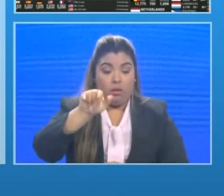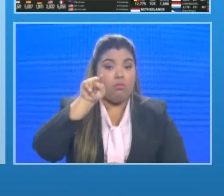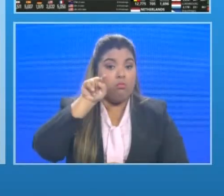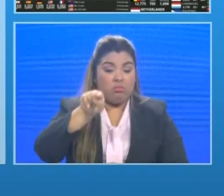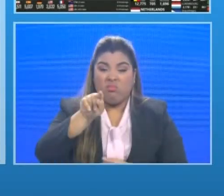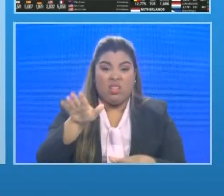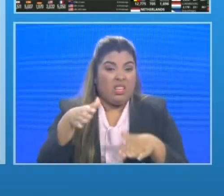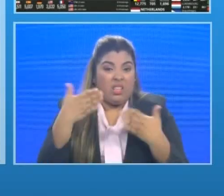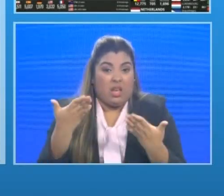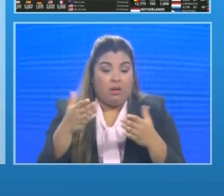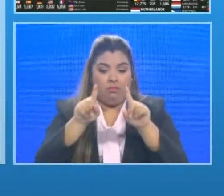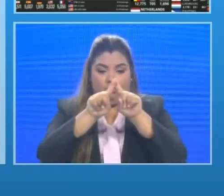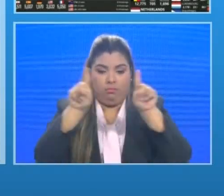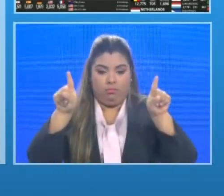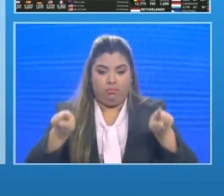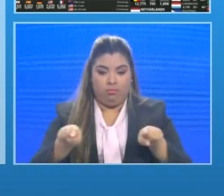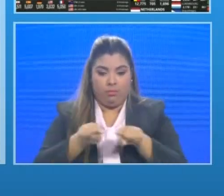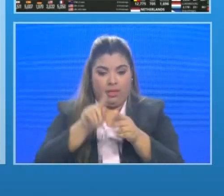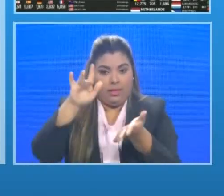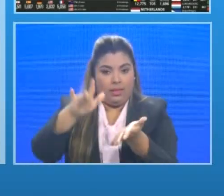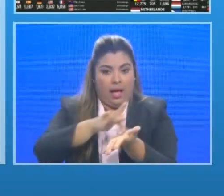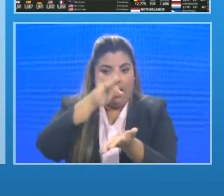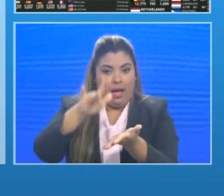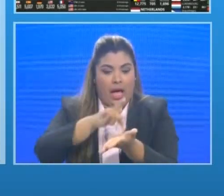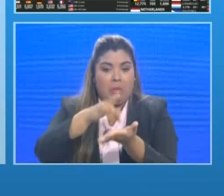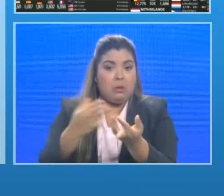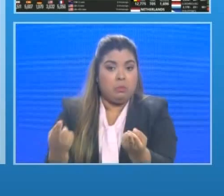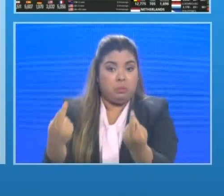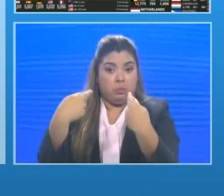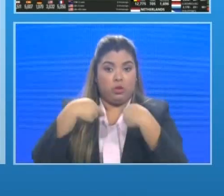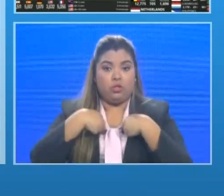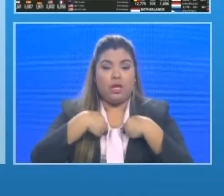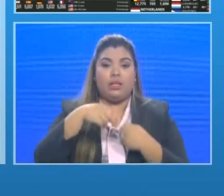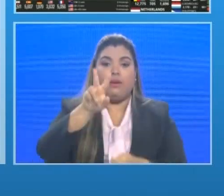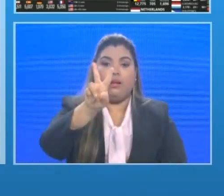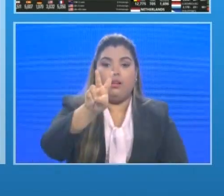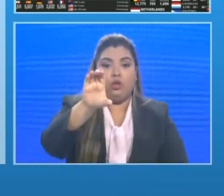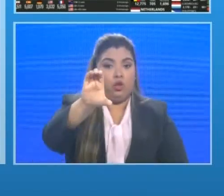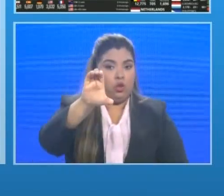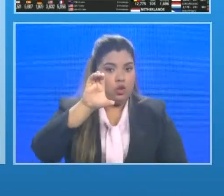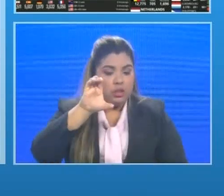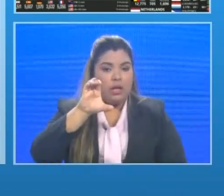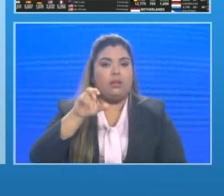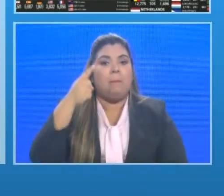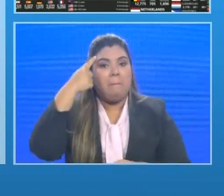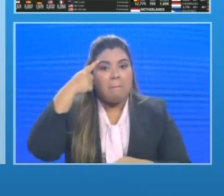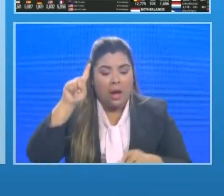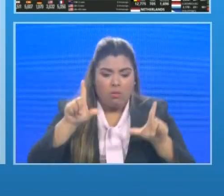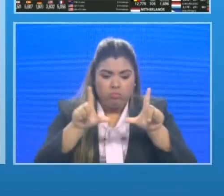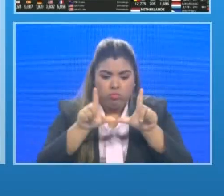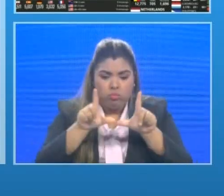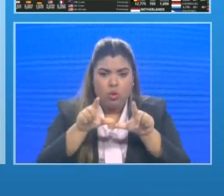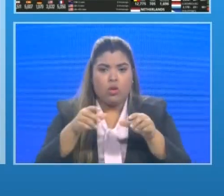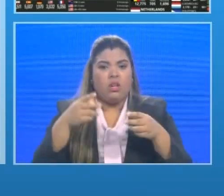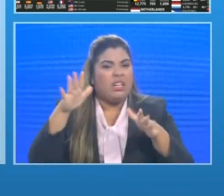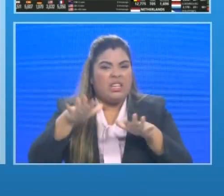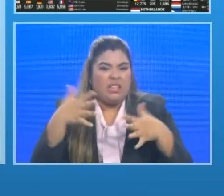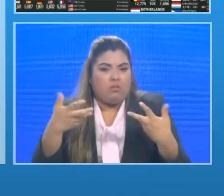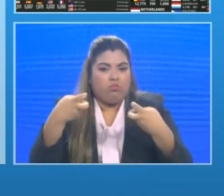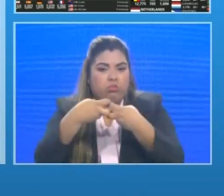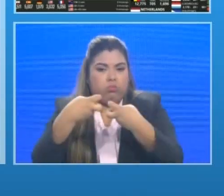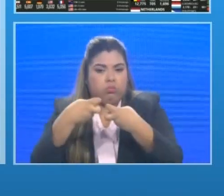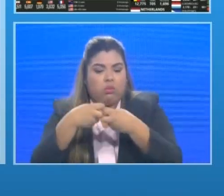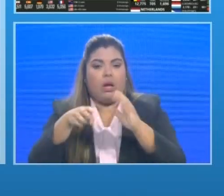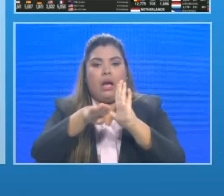nube que nos van a permitir gestionar en tiempo real las camas de intensivo, las camas de sala para el